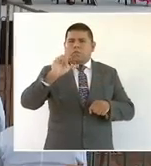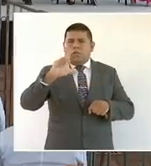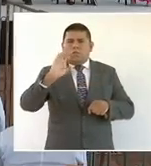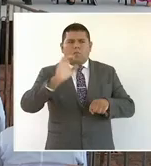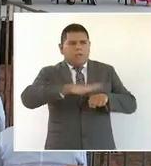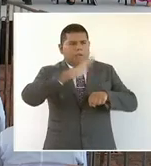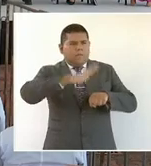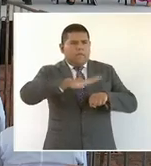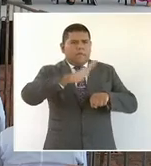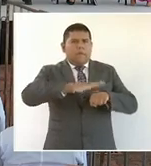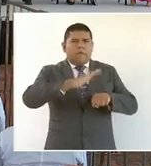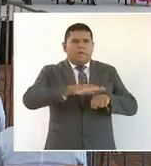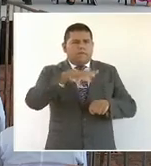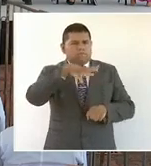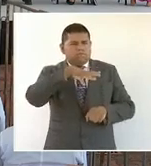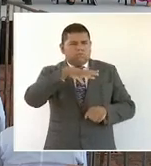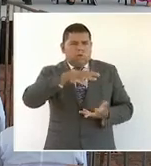producción